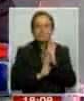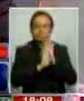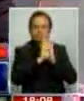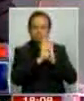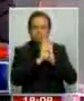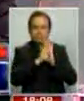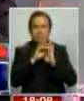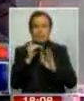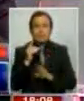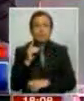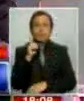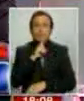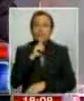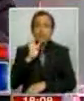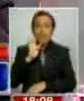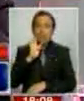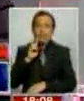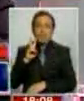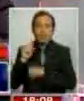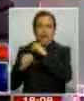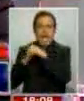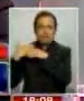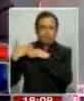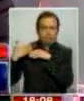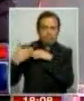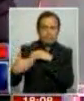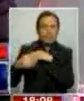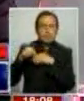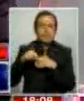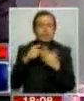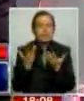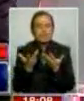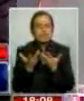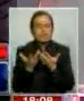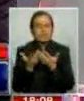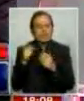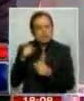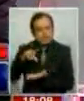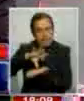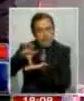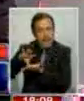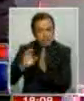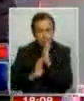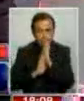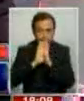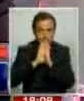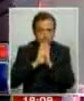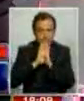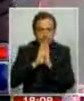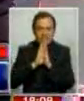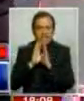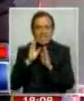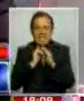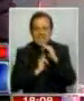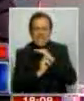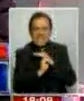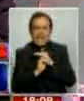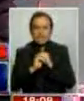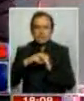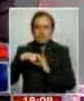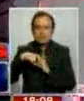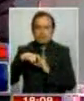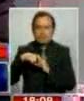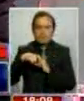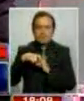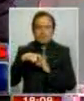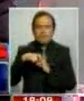desarrollados en los últimos 42 años? Lo que ha ocurrido en los países desarrollados es que efectivamente su ingreso per cápita han crecido, y